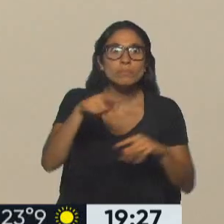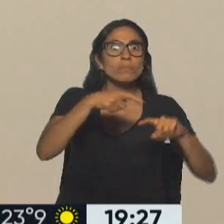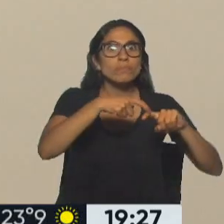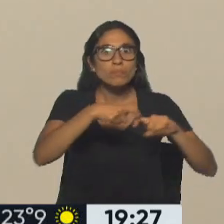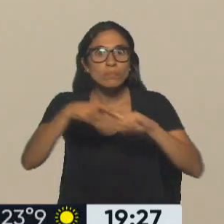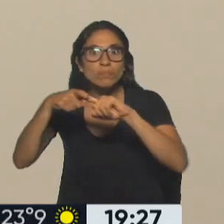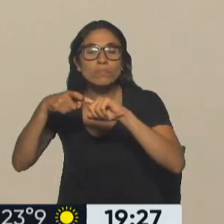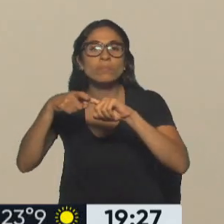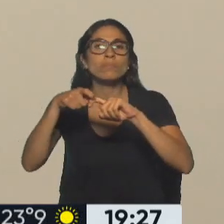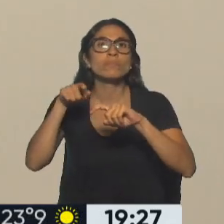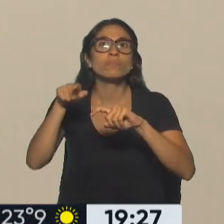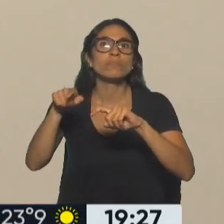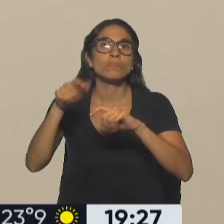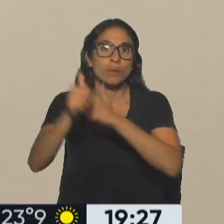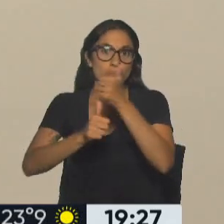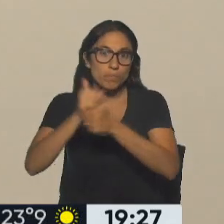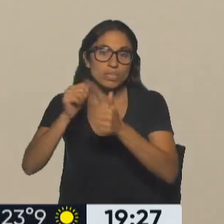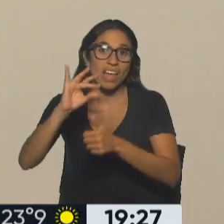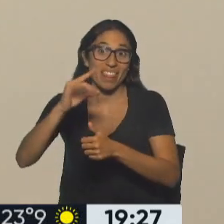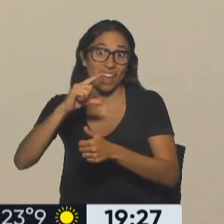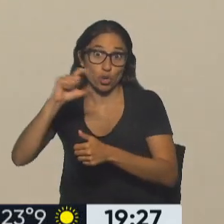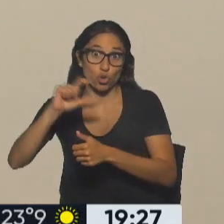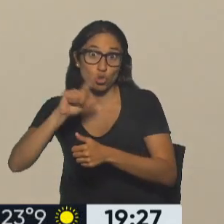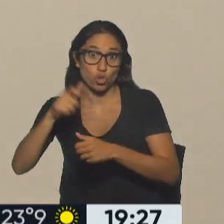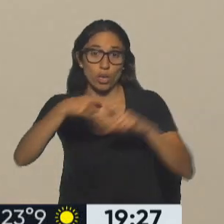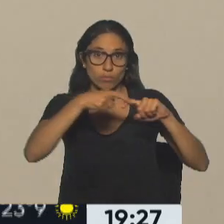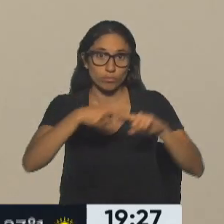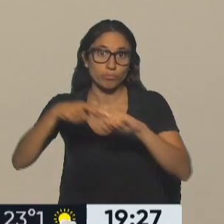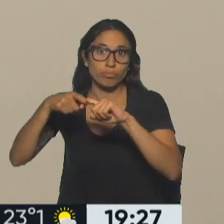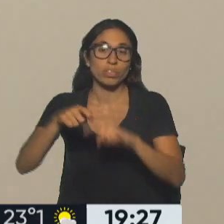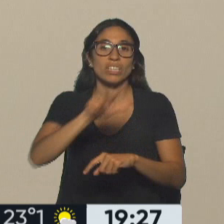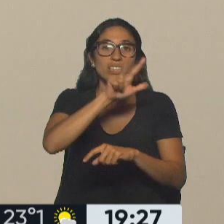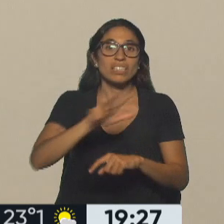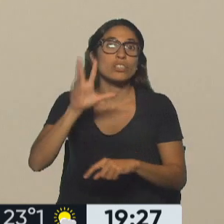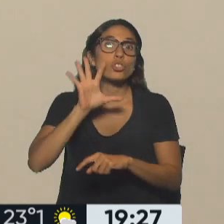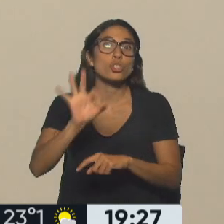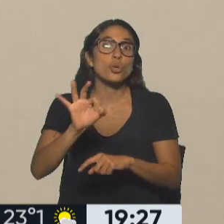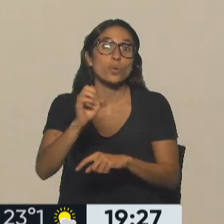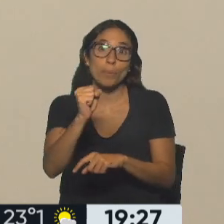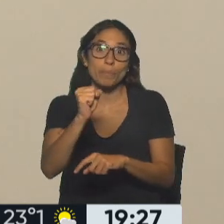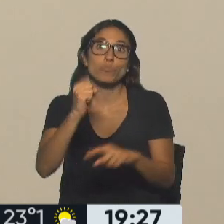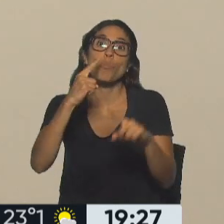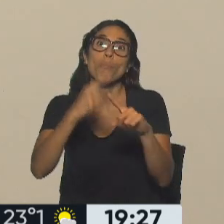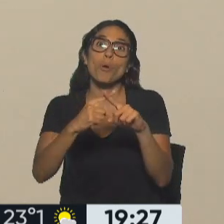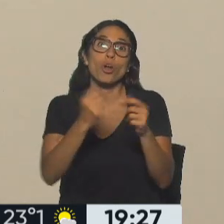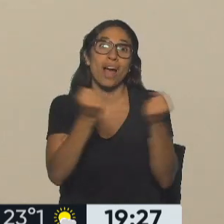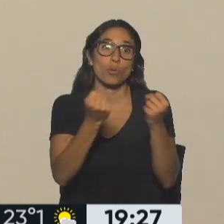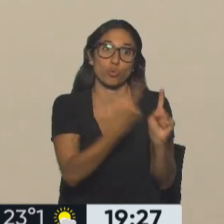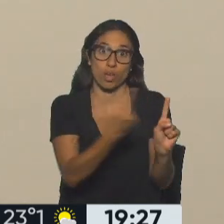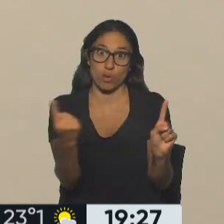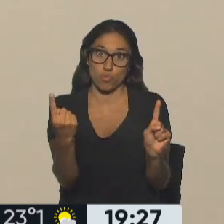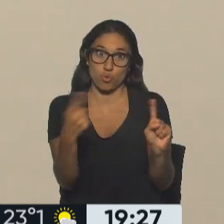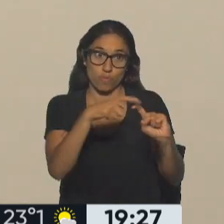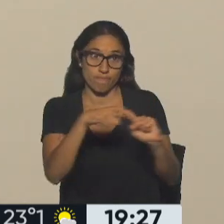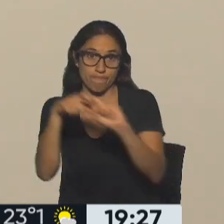percibía en forma directa esta concesionaria Dakota S.A era de 350 pesos por vehículo mientras que a enero del 2022